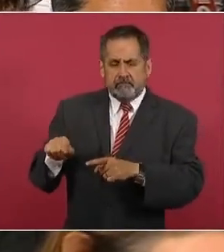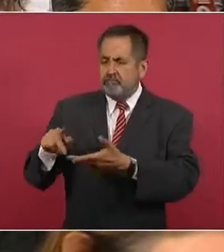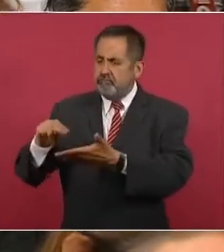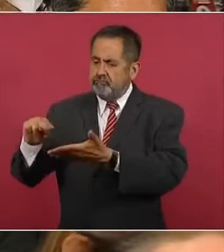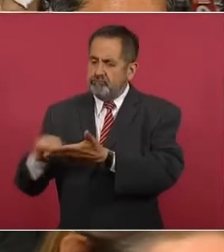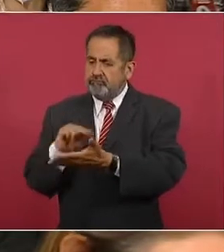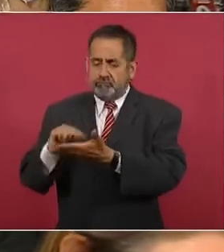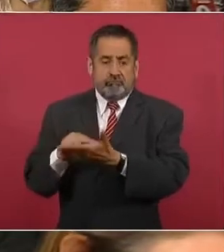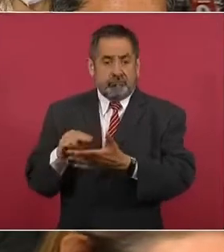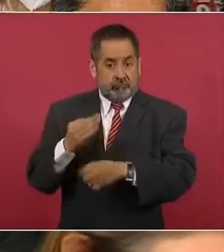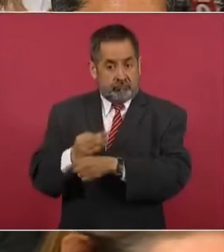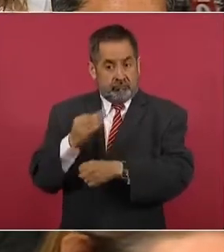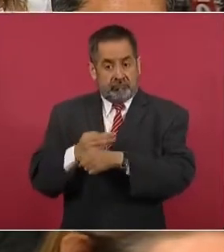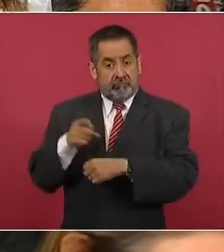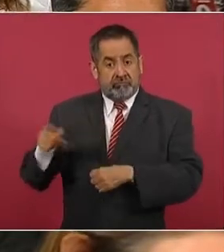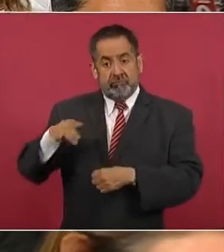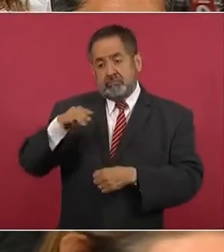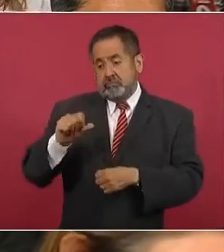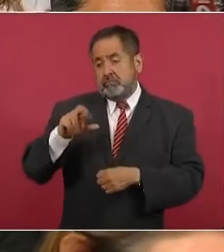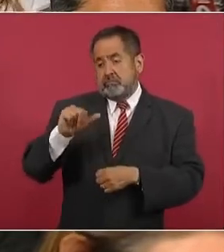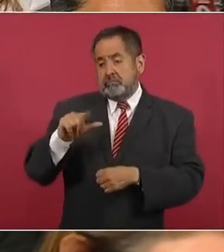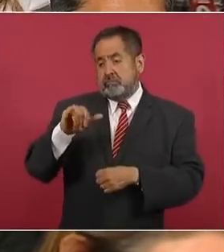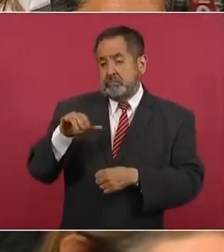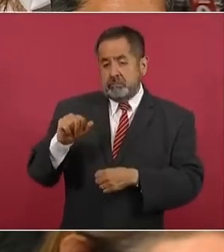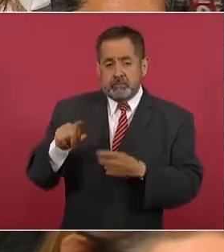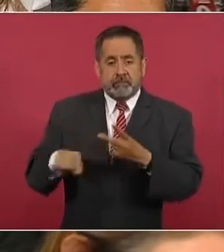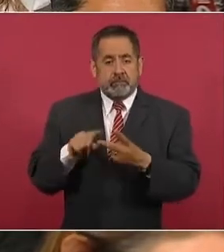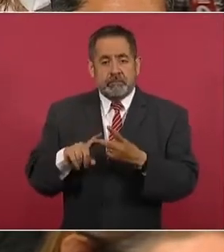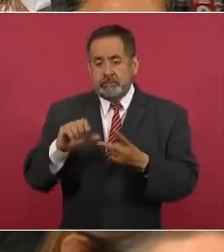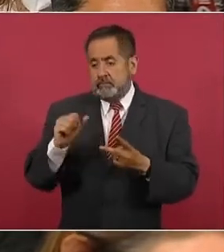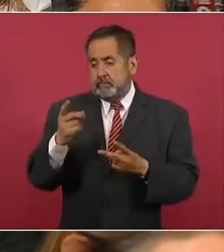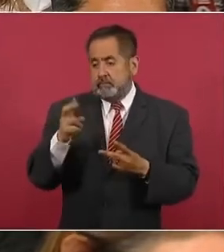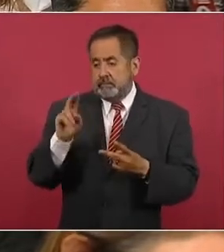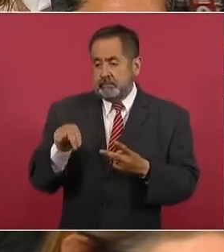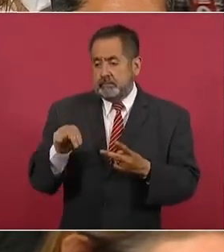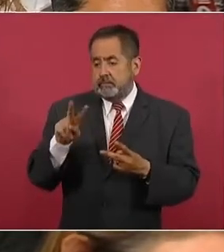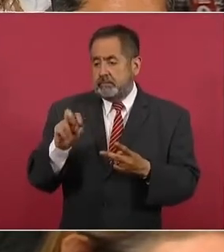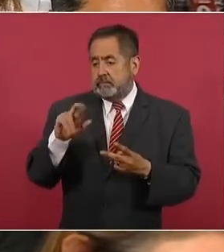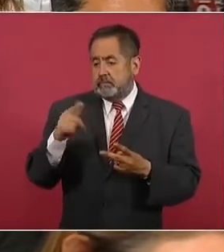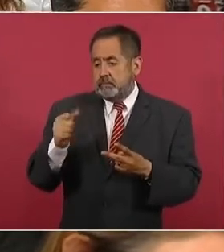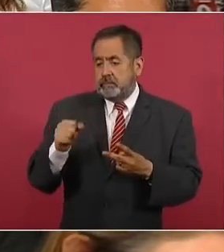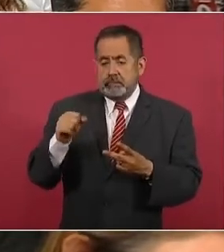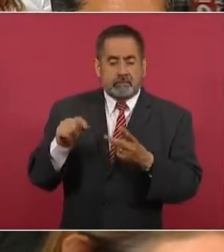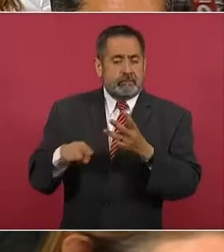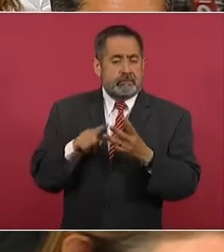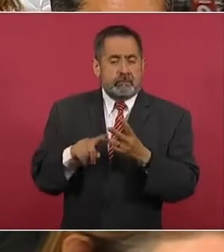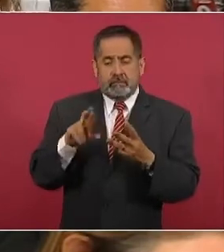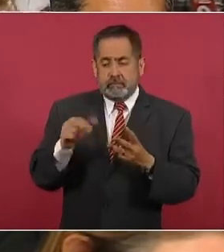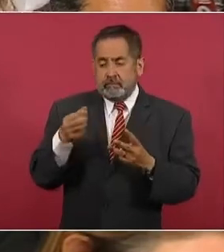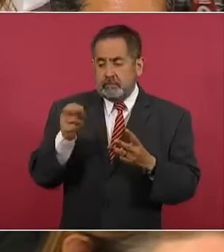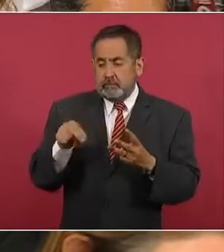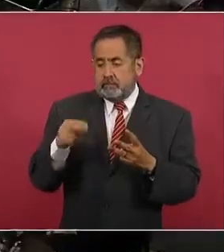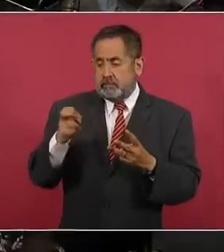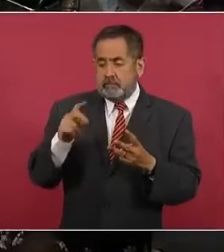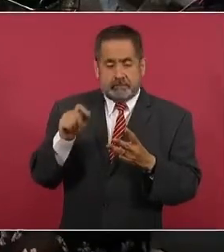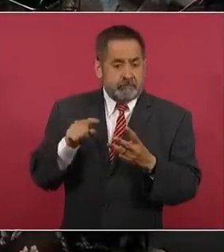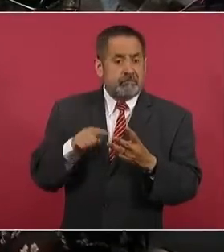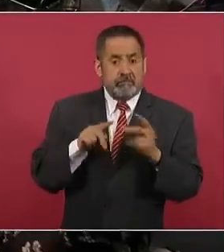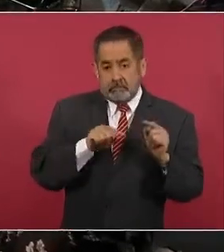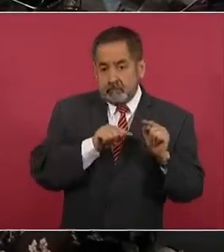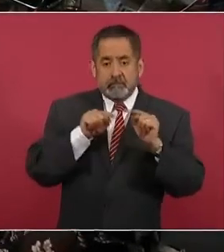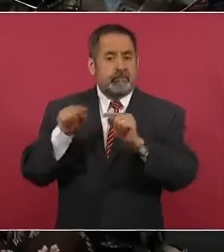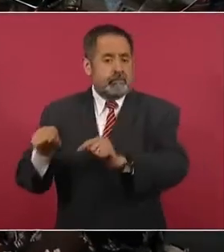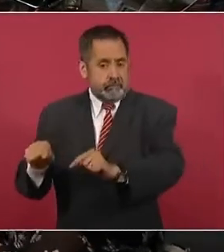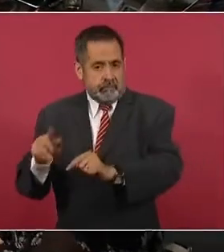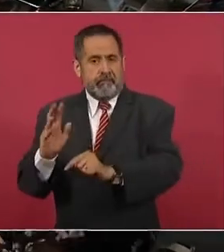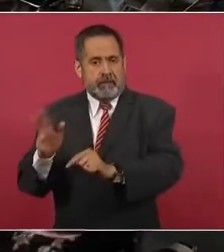firme. Ahí está María Luisa Albores, está Adrián Vargas López hoy y también Ramón Hernández Martínez, están ya en Bahía, en